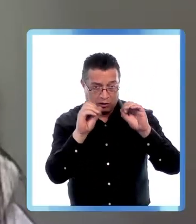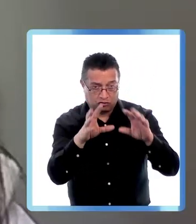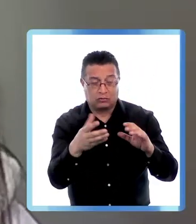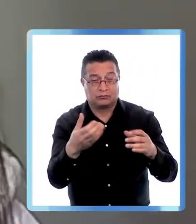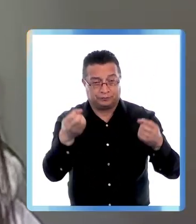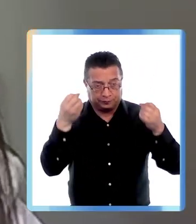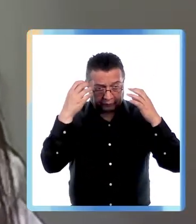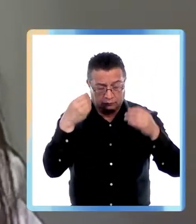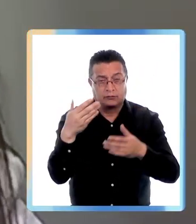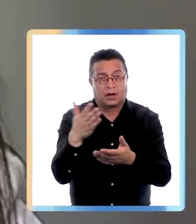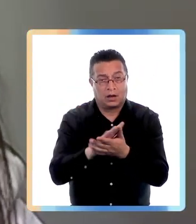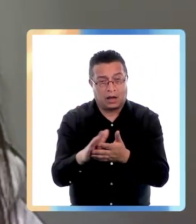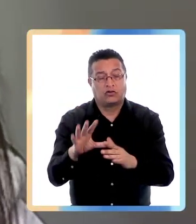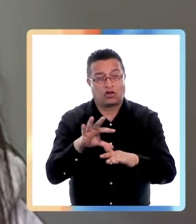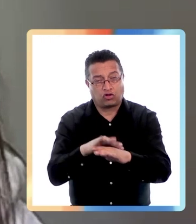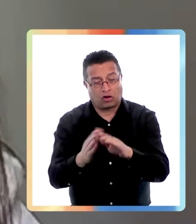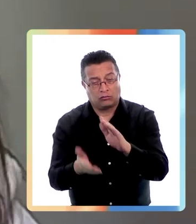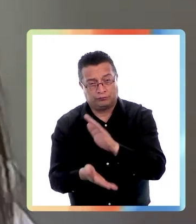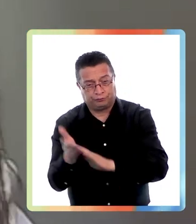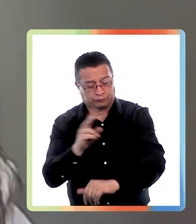formación.